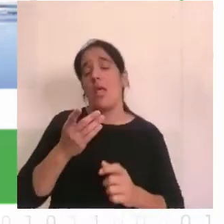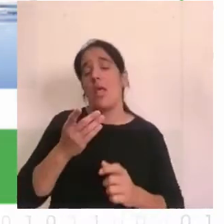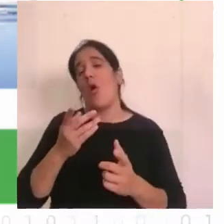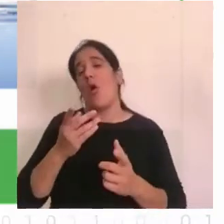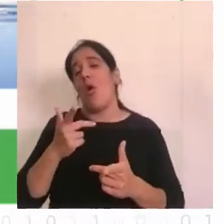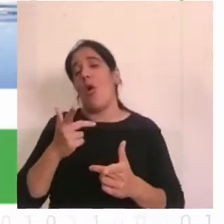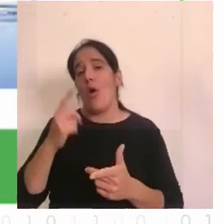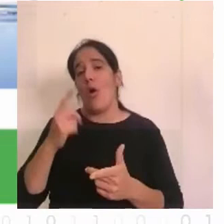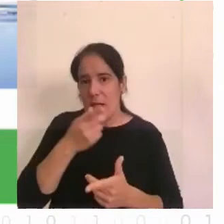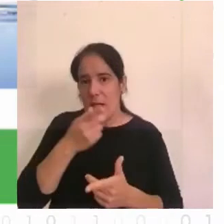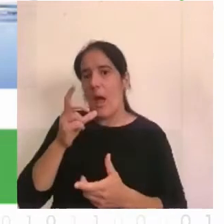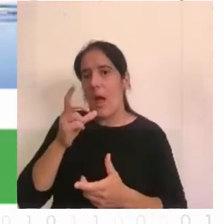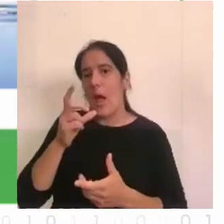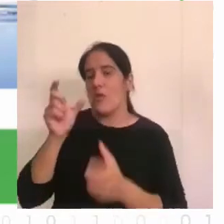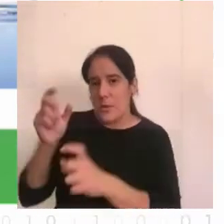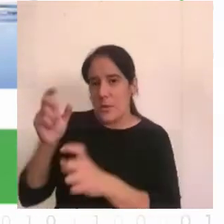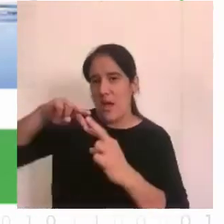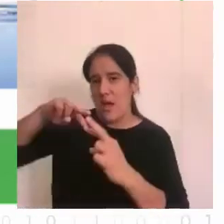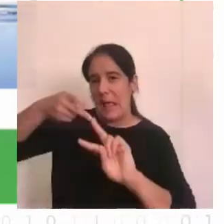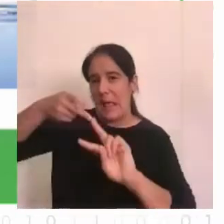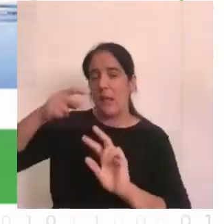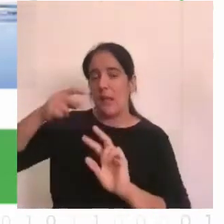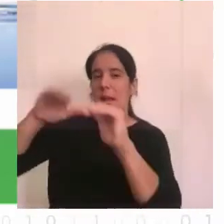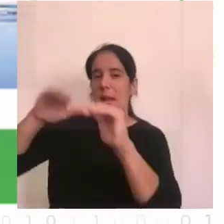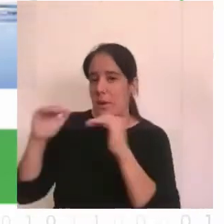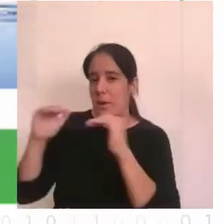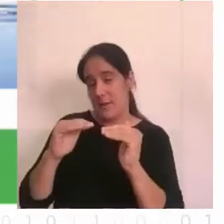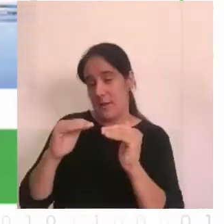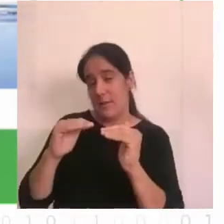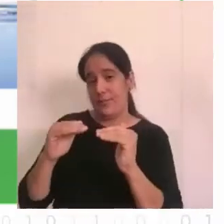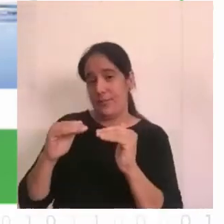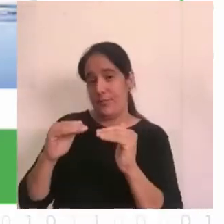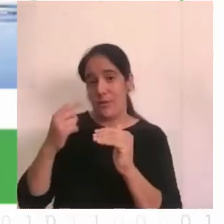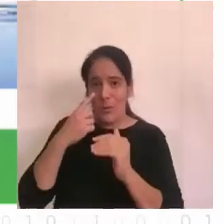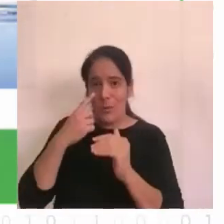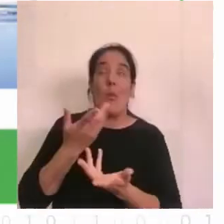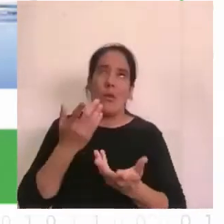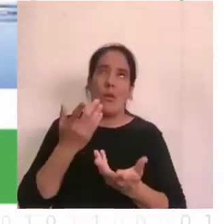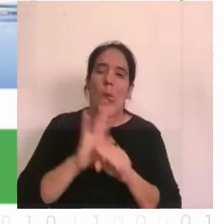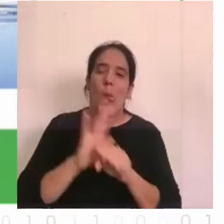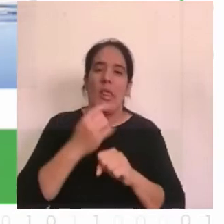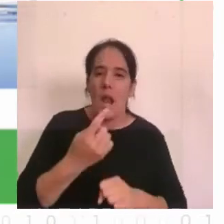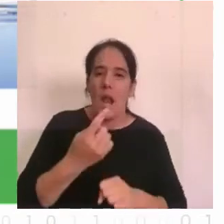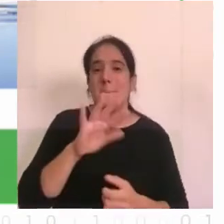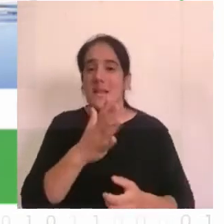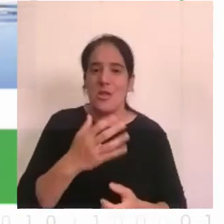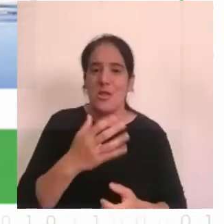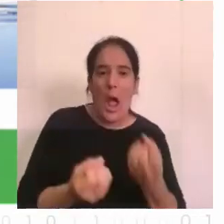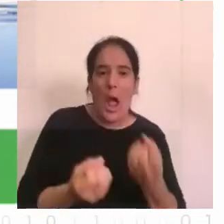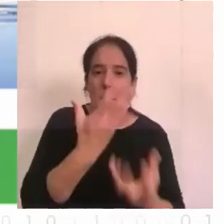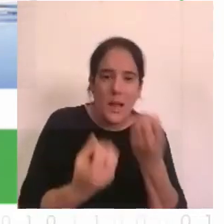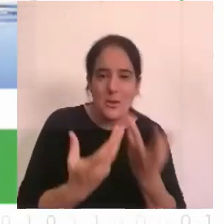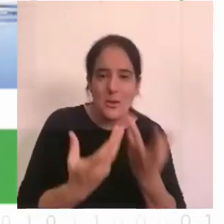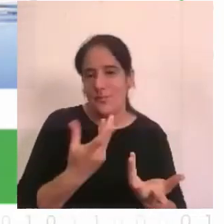ahí. O sea, aprovecho saber el pasto que tengo, pero si tengo a alguien que no tiene a ningún pariente, estoy metiendo la vaca en la